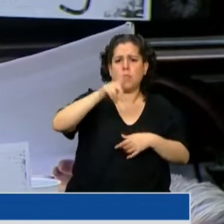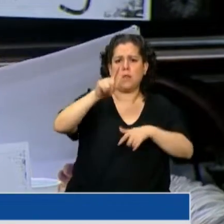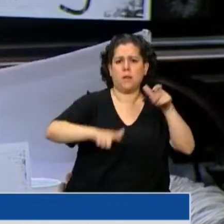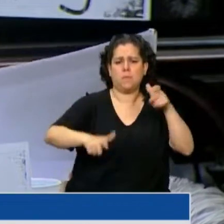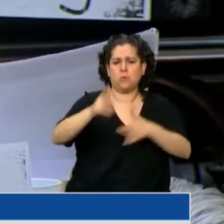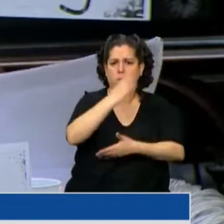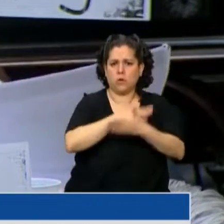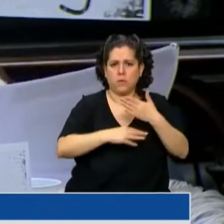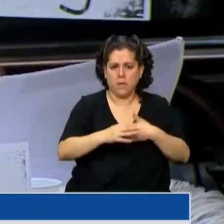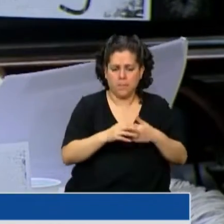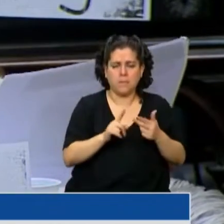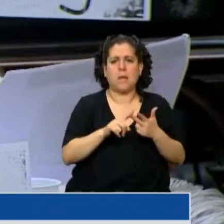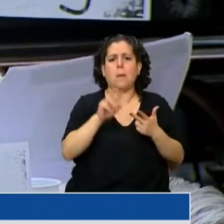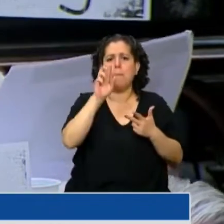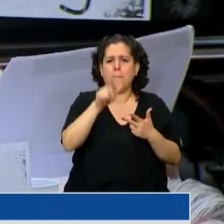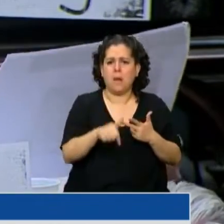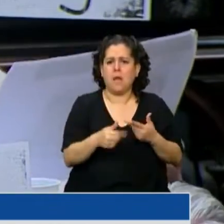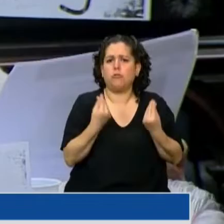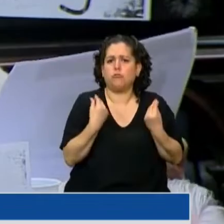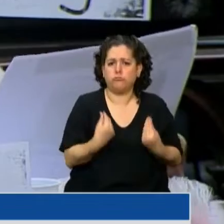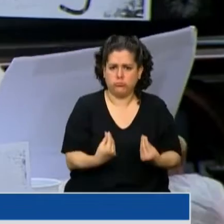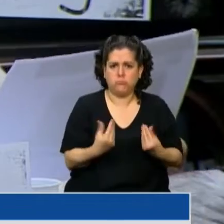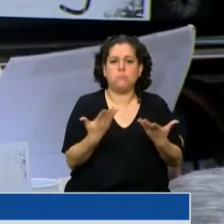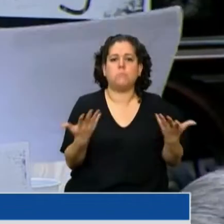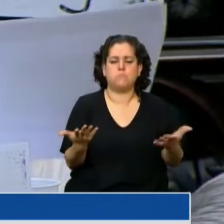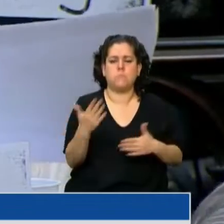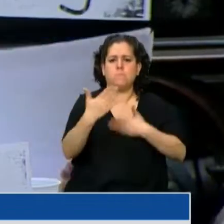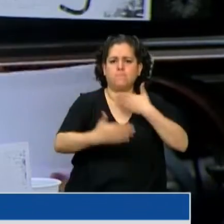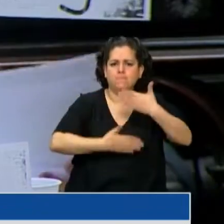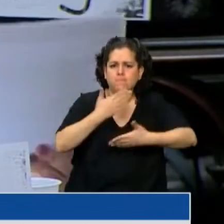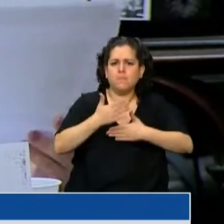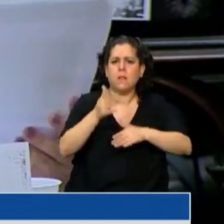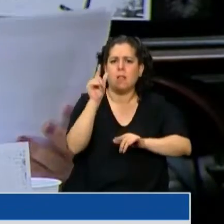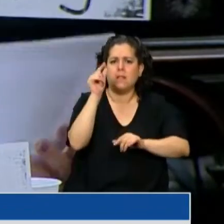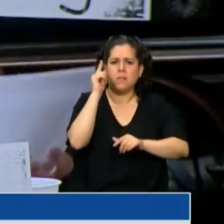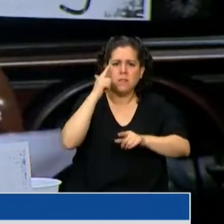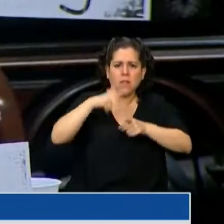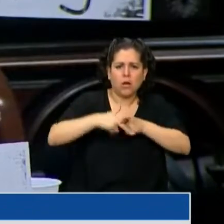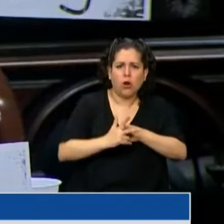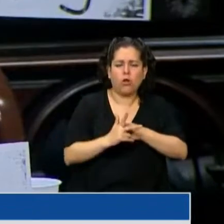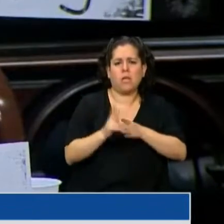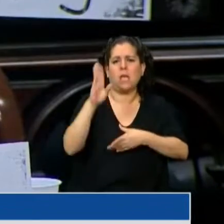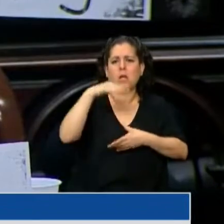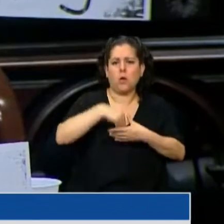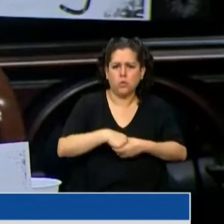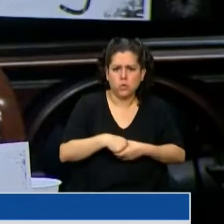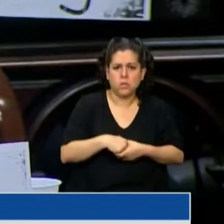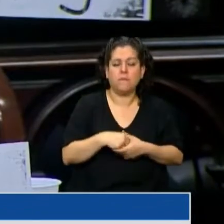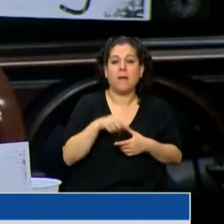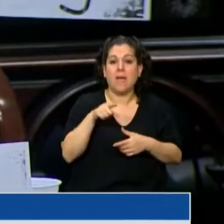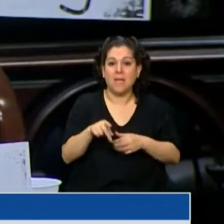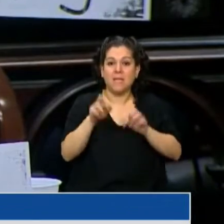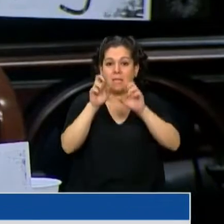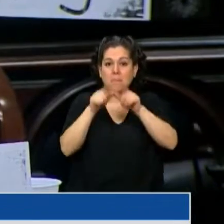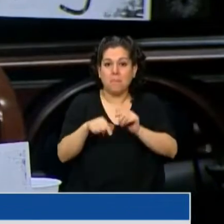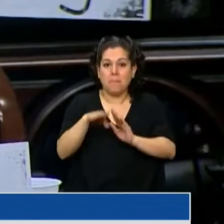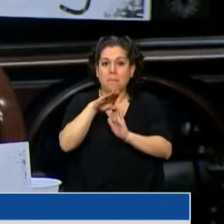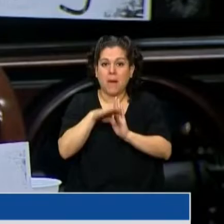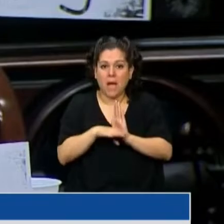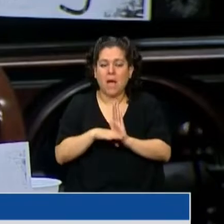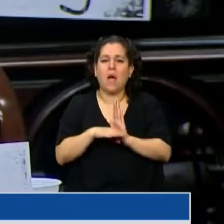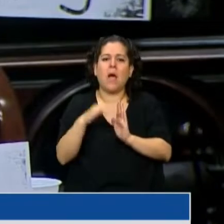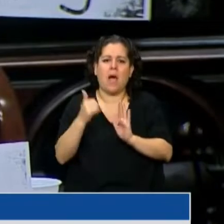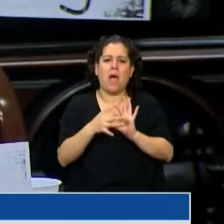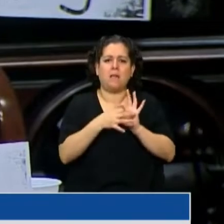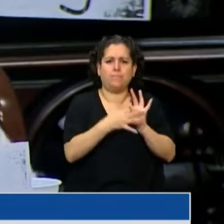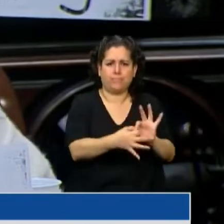discapacidad. Estrategias: desarrollo e implementación de tecnologías inclusivas. Este plan le da coherencia